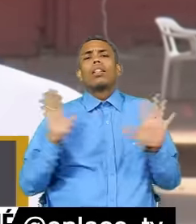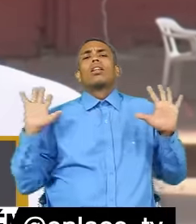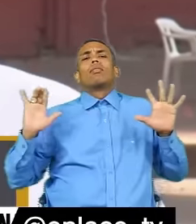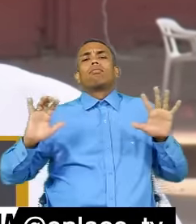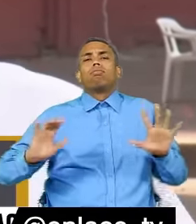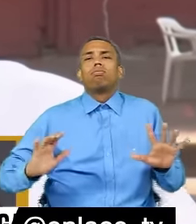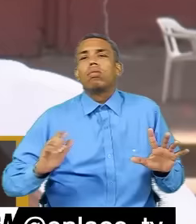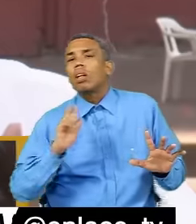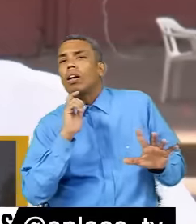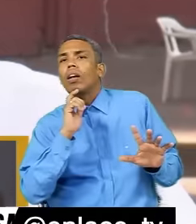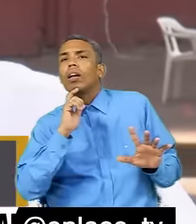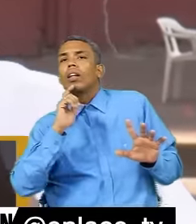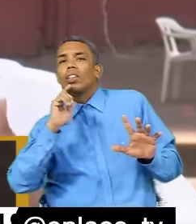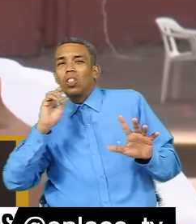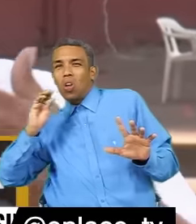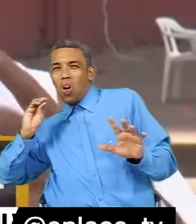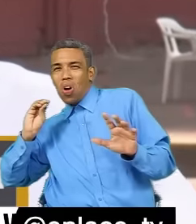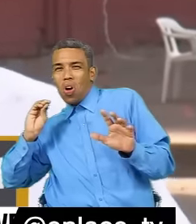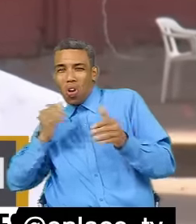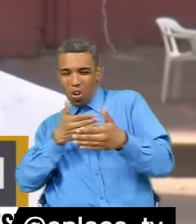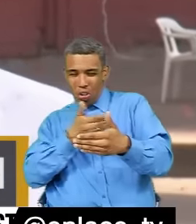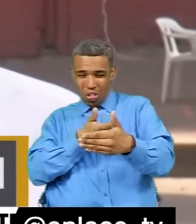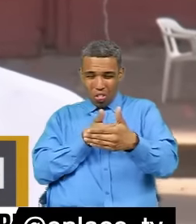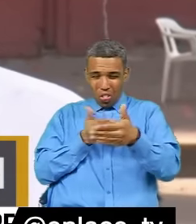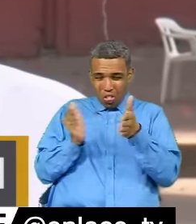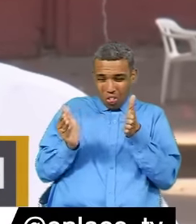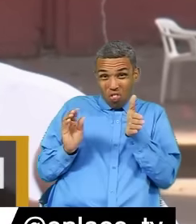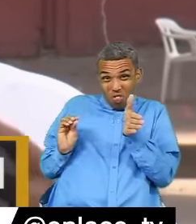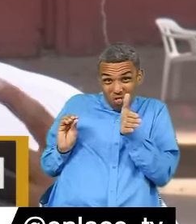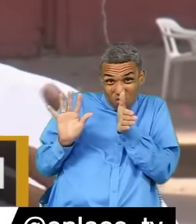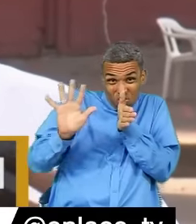las 3 de la tarde hasta las 5, que más o menos se está ya firmando.